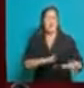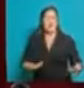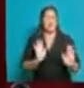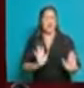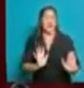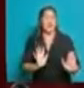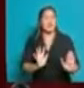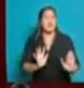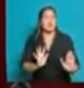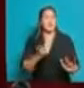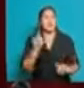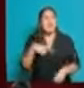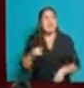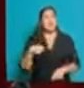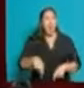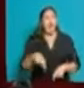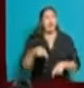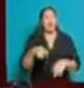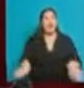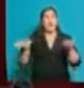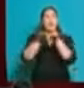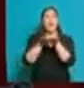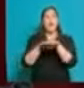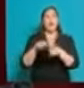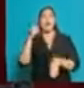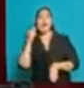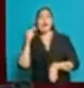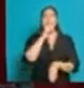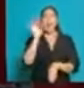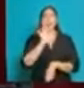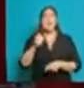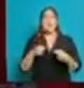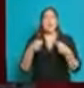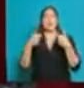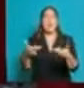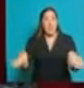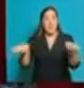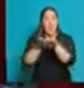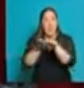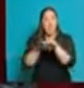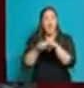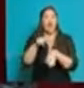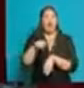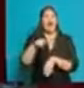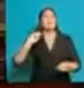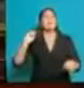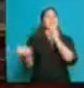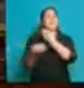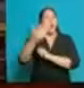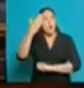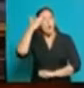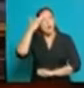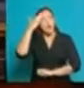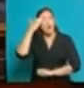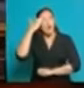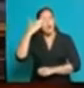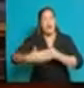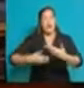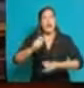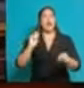La verdadera igualdad de oportunidades entre varones y mujeres requiere profundizar ese cambio cultural hacia una